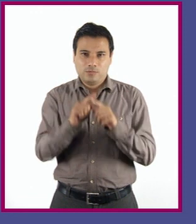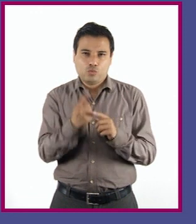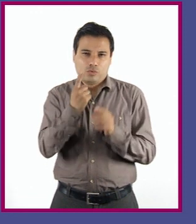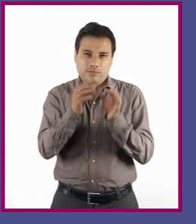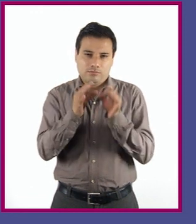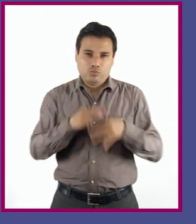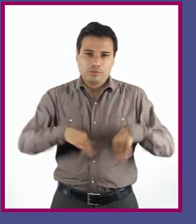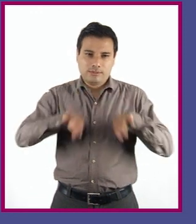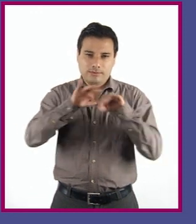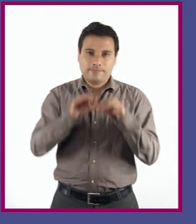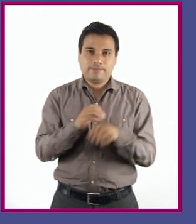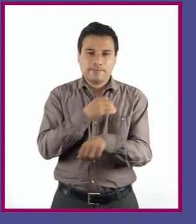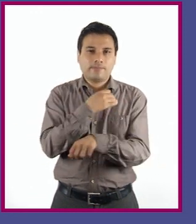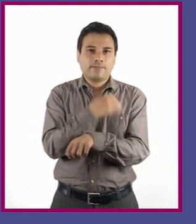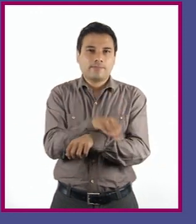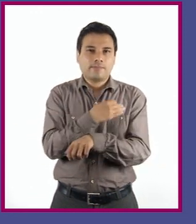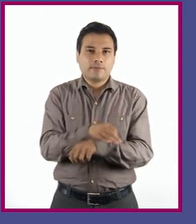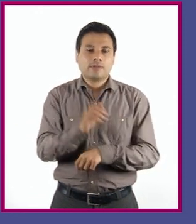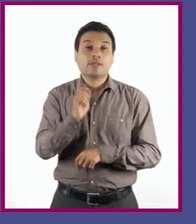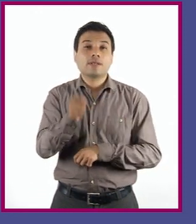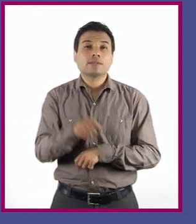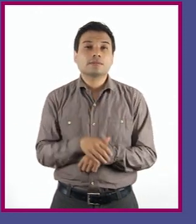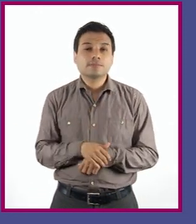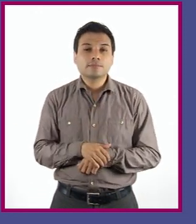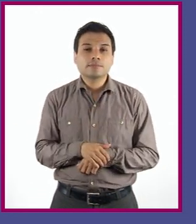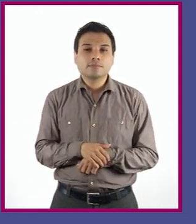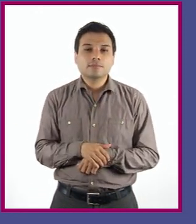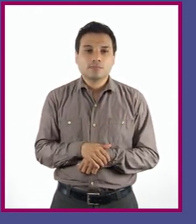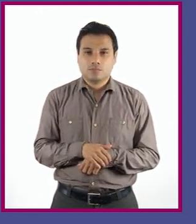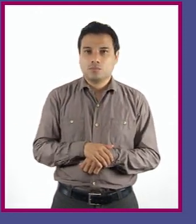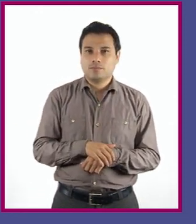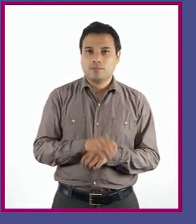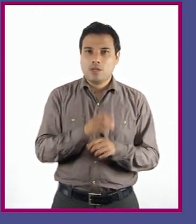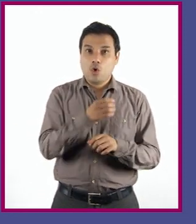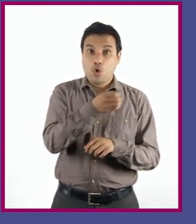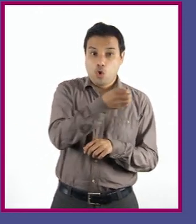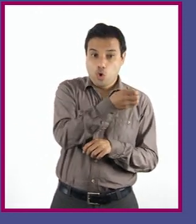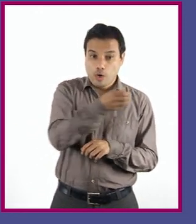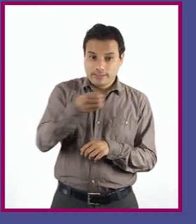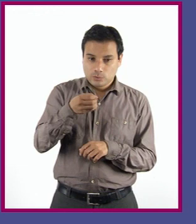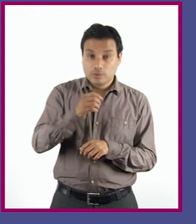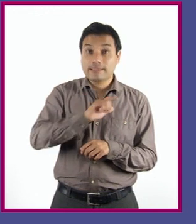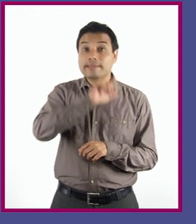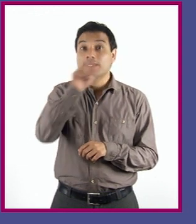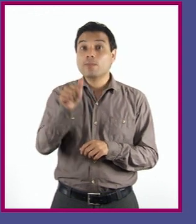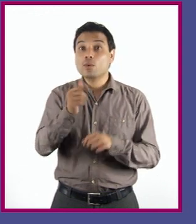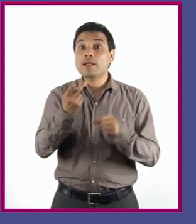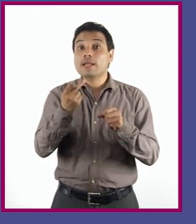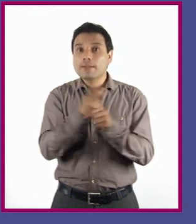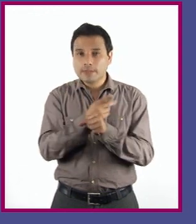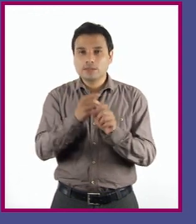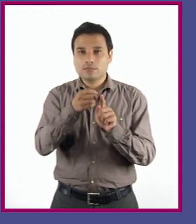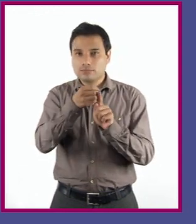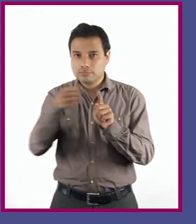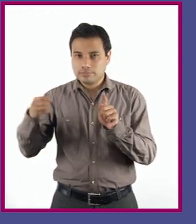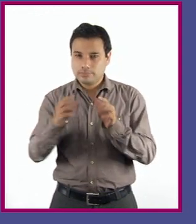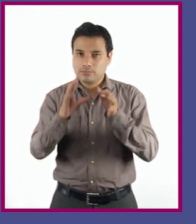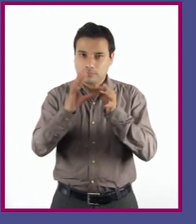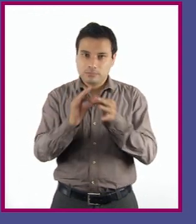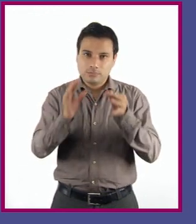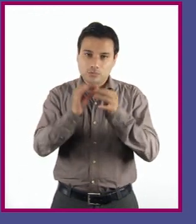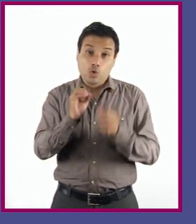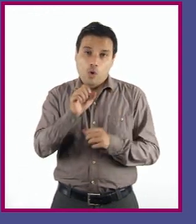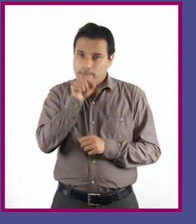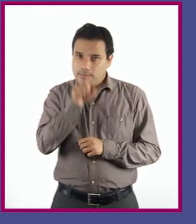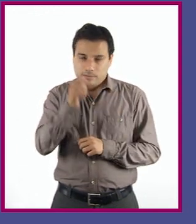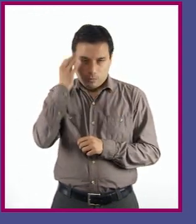mientras introduce una oración cuya acción sucede de forma simultánea o en el mismo periodo de tiempo en el